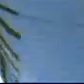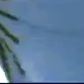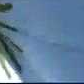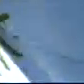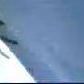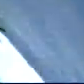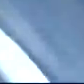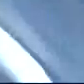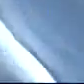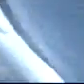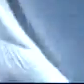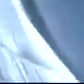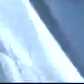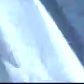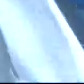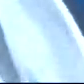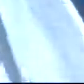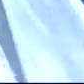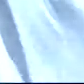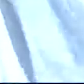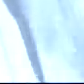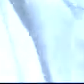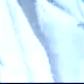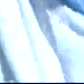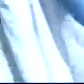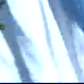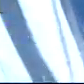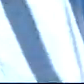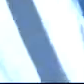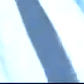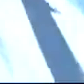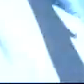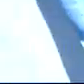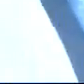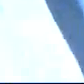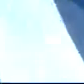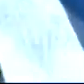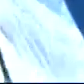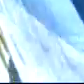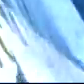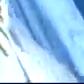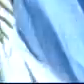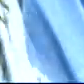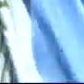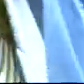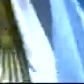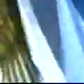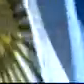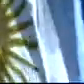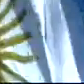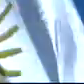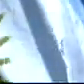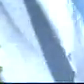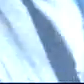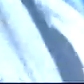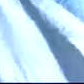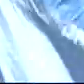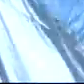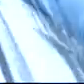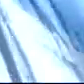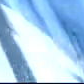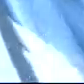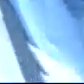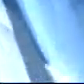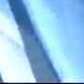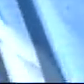Radio Nacional y LS82 Televisión Canal 7, la televisión pública, junto a todas las emisoras que integran